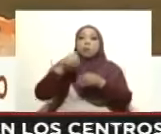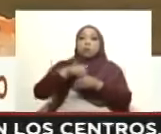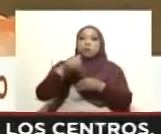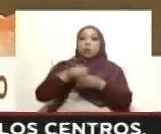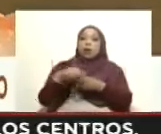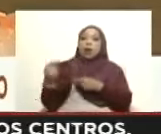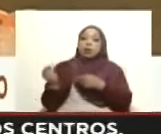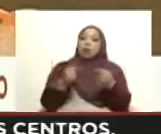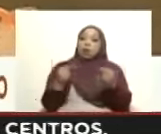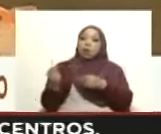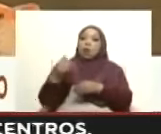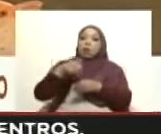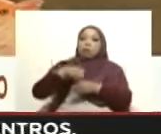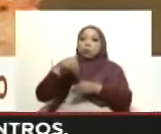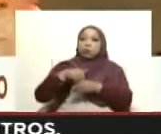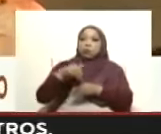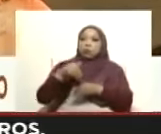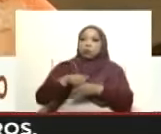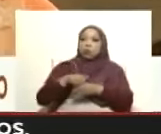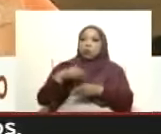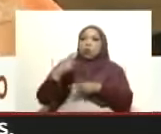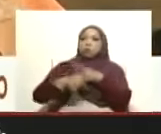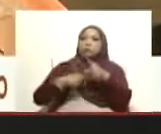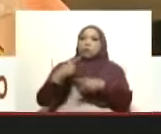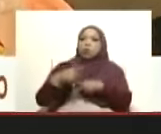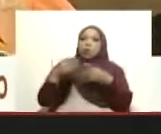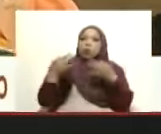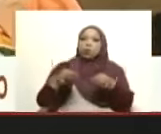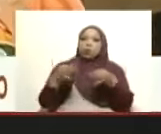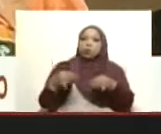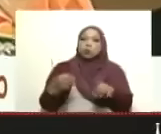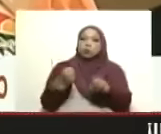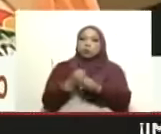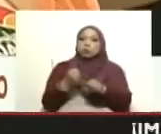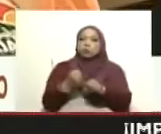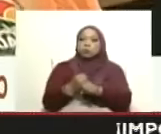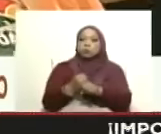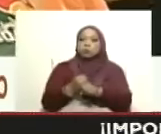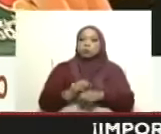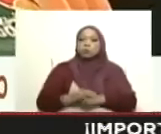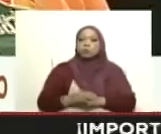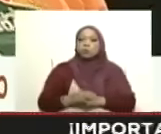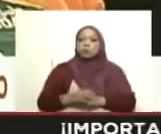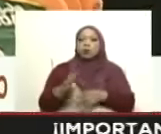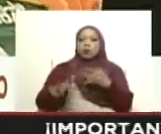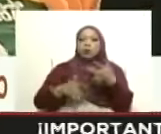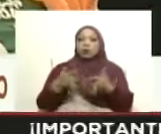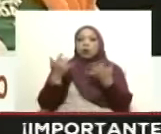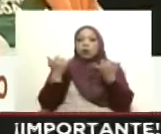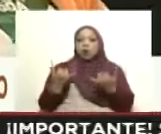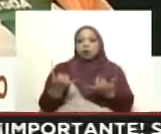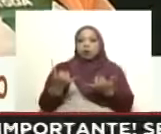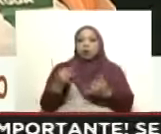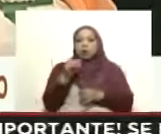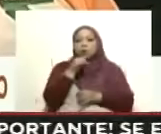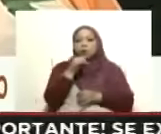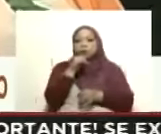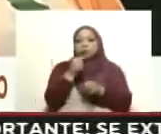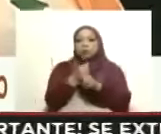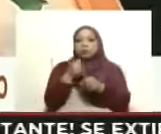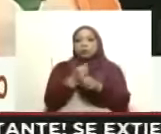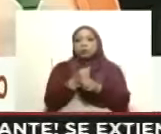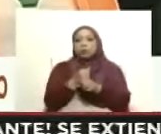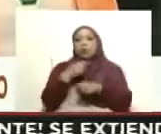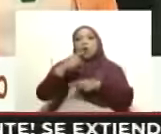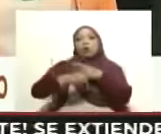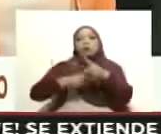de máquinas de votación de las que normalmente se instalan para eventos de esta de esta naturaleza en un